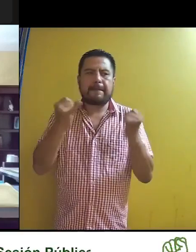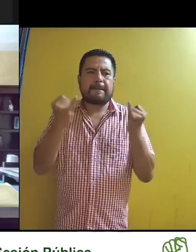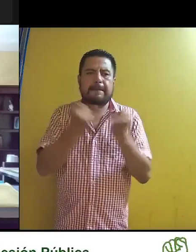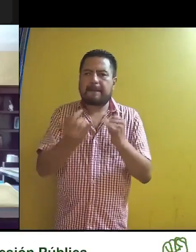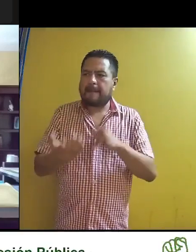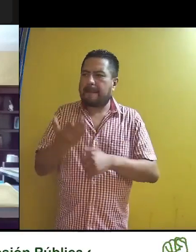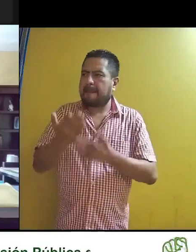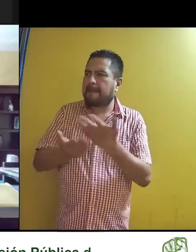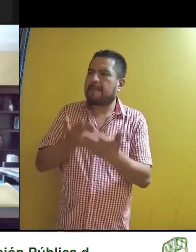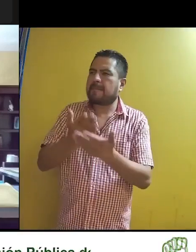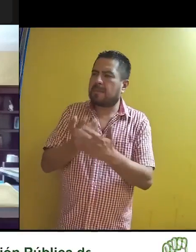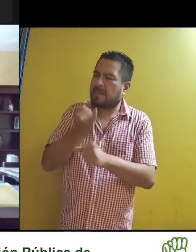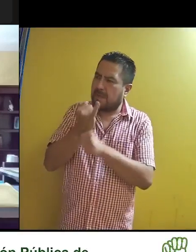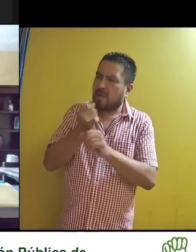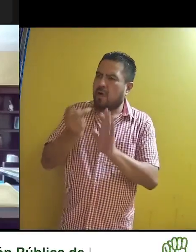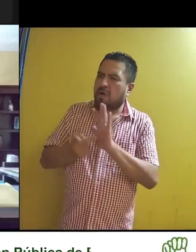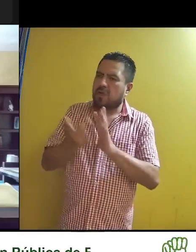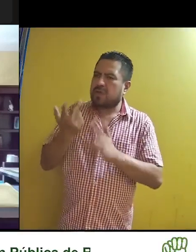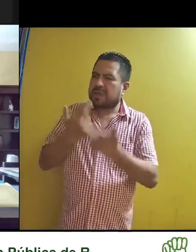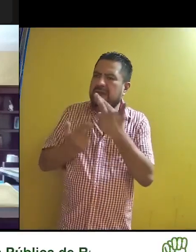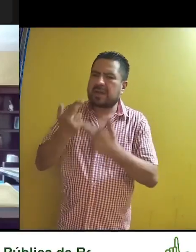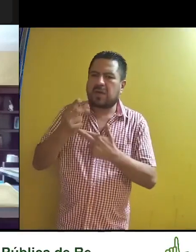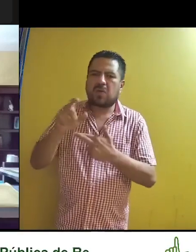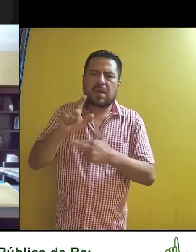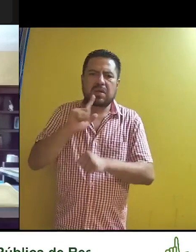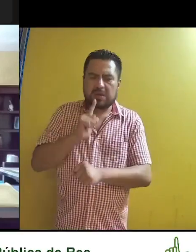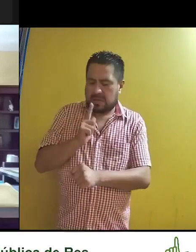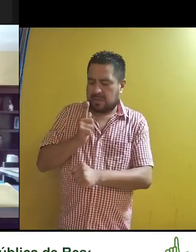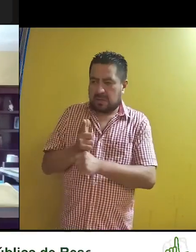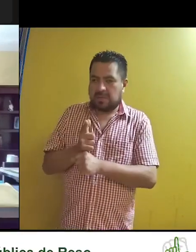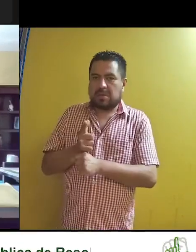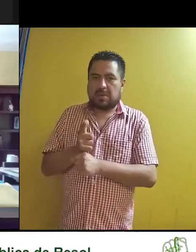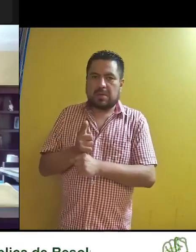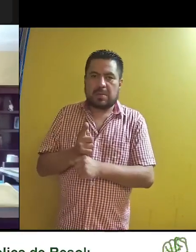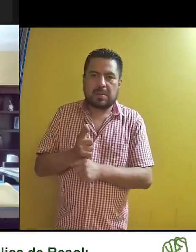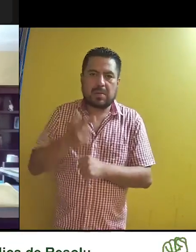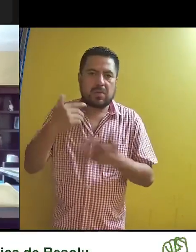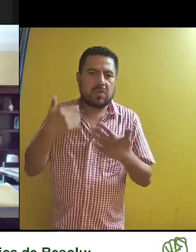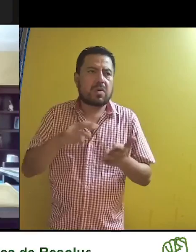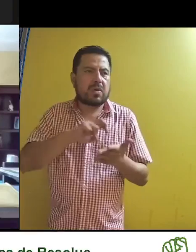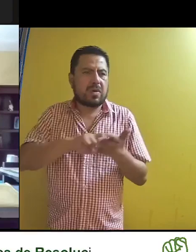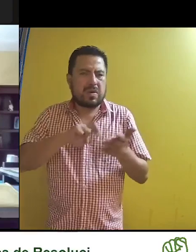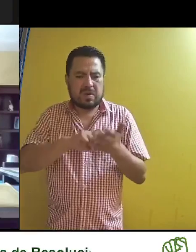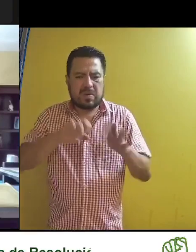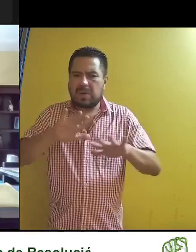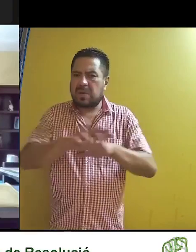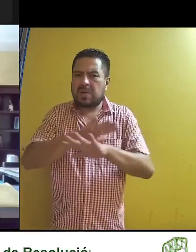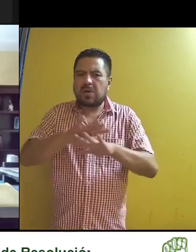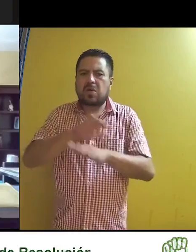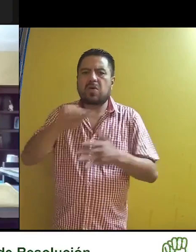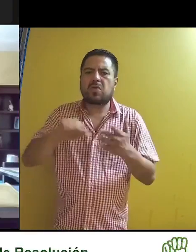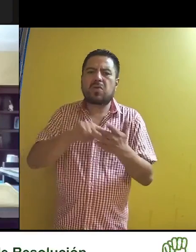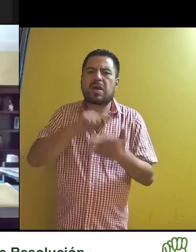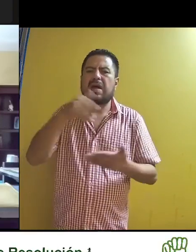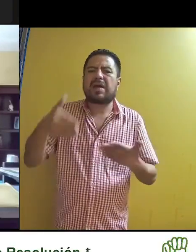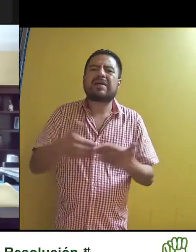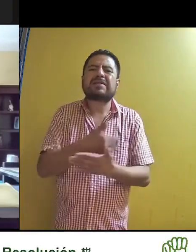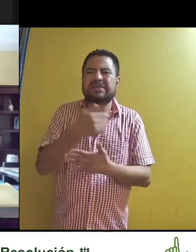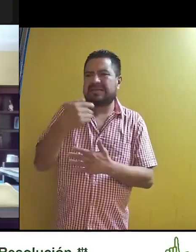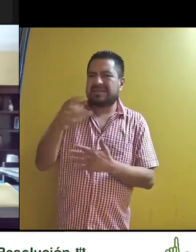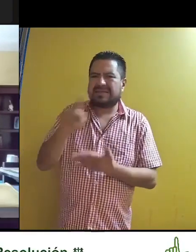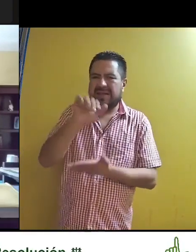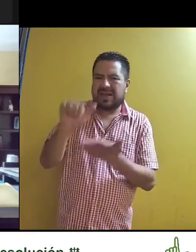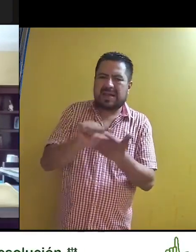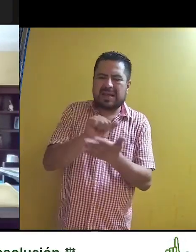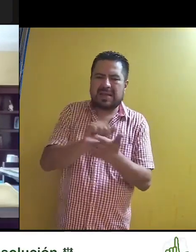replantear la investigación en el momento en el que descubrió que la modificación del lugar de nacimiento en el acta